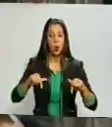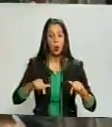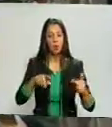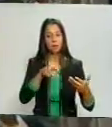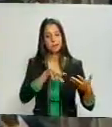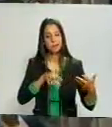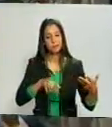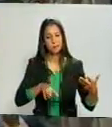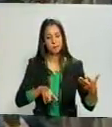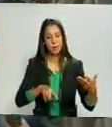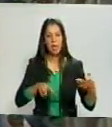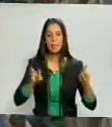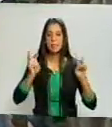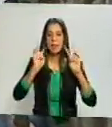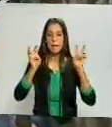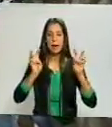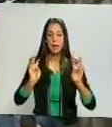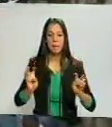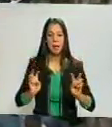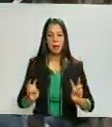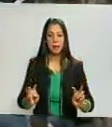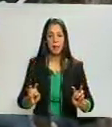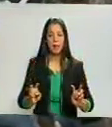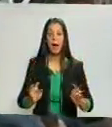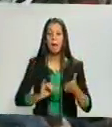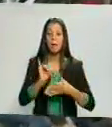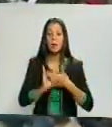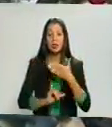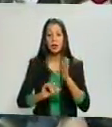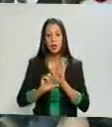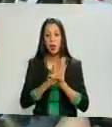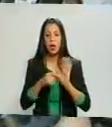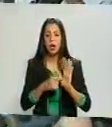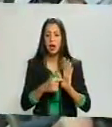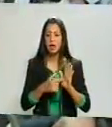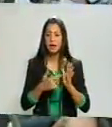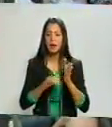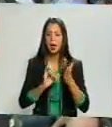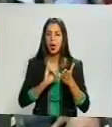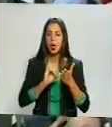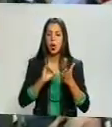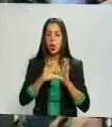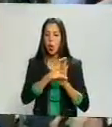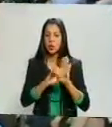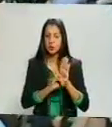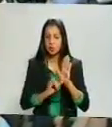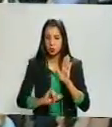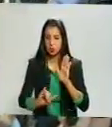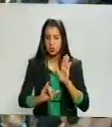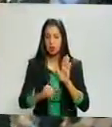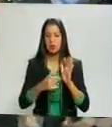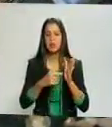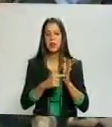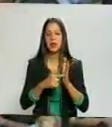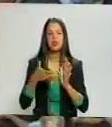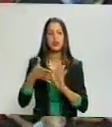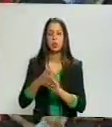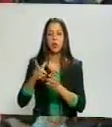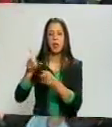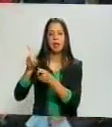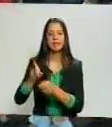competitivo a los puntos que siguen. El proyecto de ley constitucional de la unidad tributaria